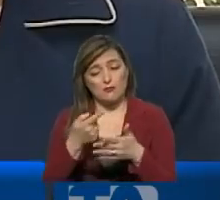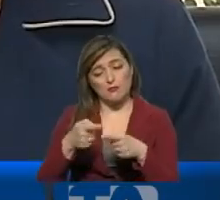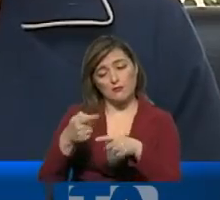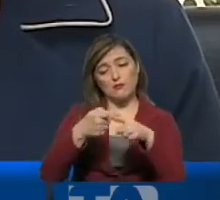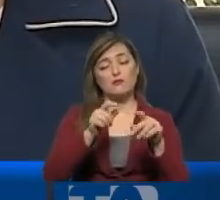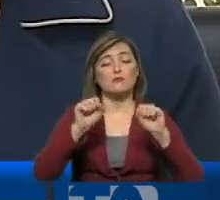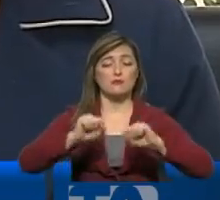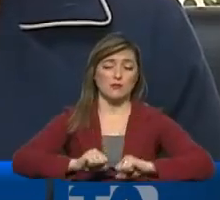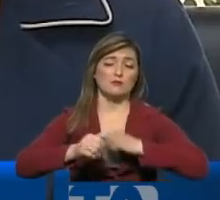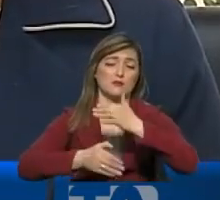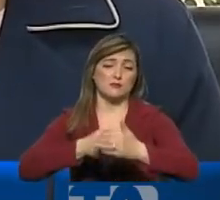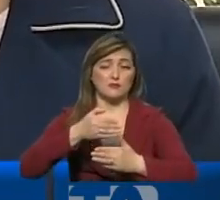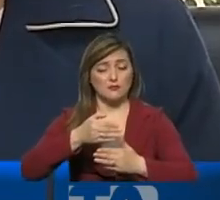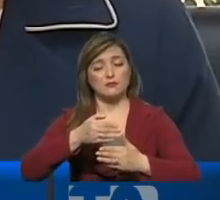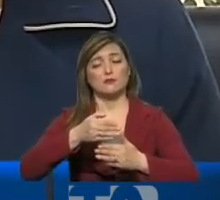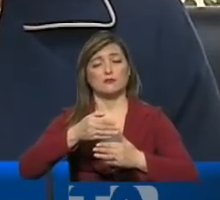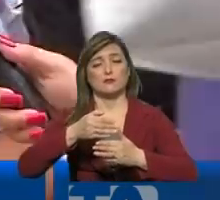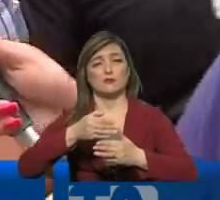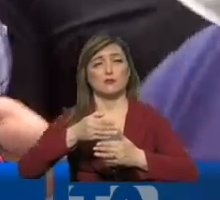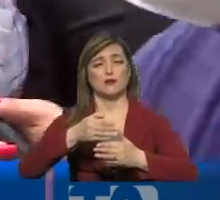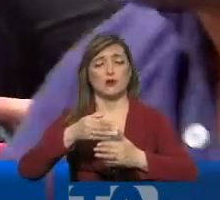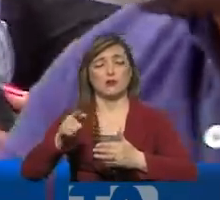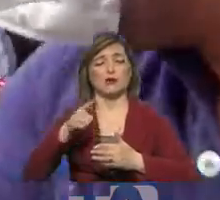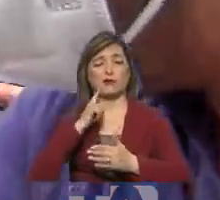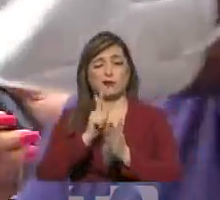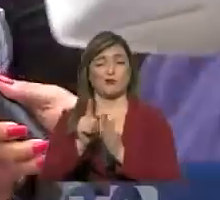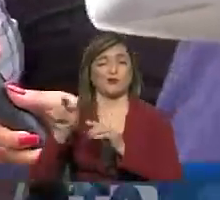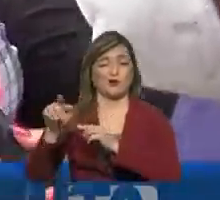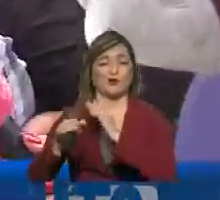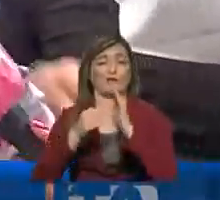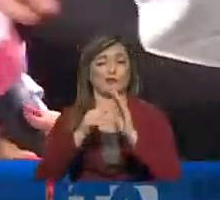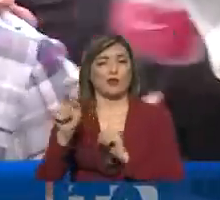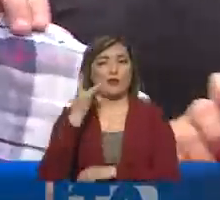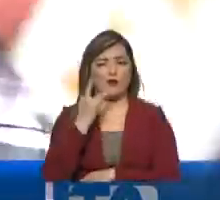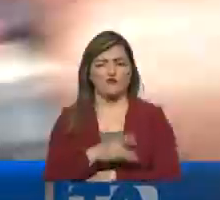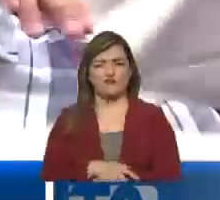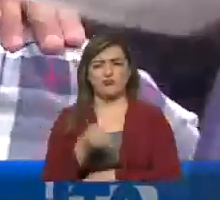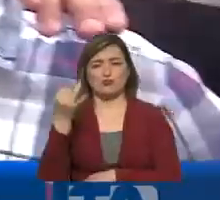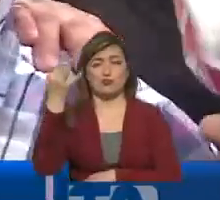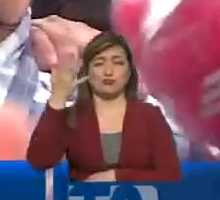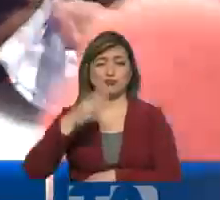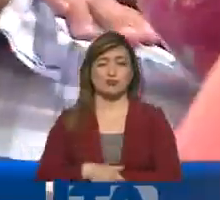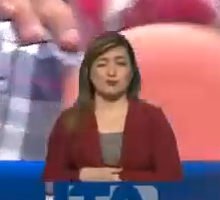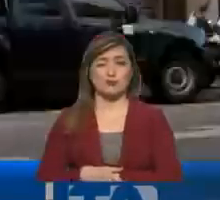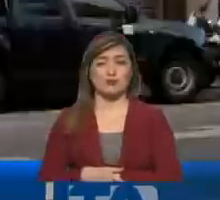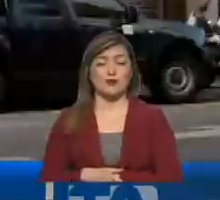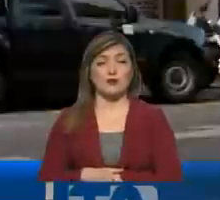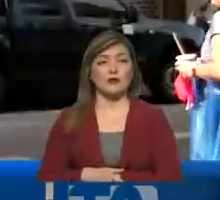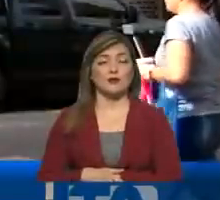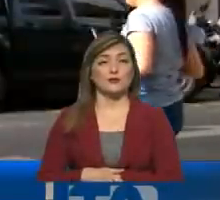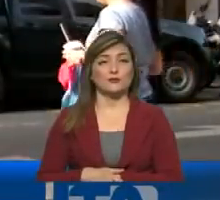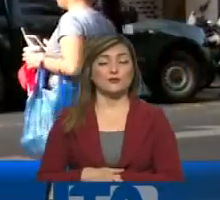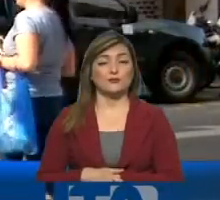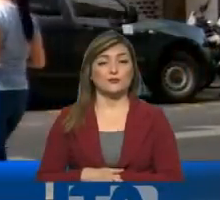para proceder con la nueva etapa. Ahora se conoce más cosas sospechosas detrás de la actuación de Machado. Como ha